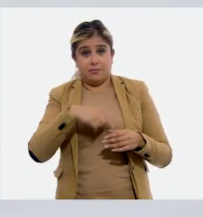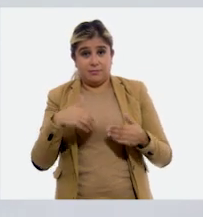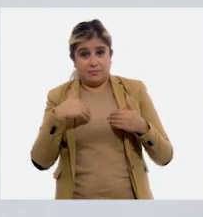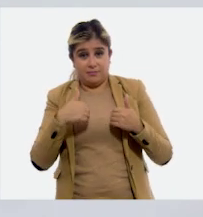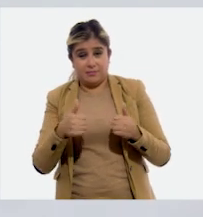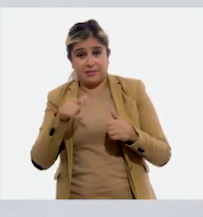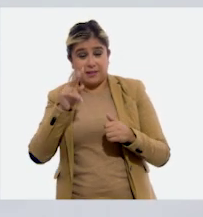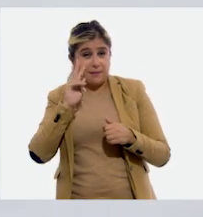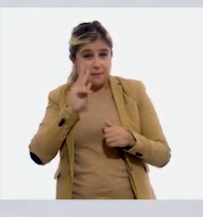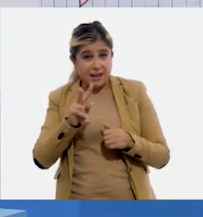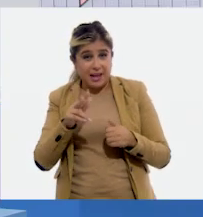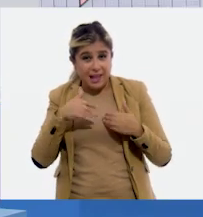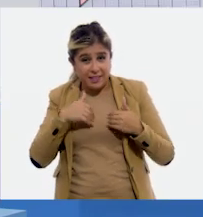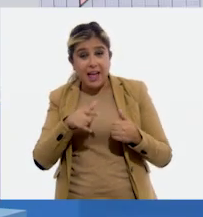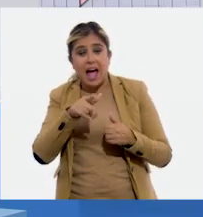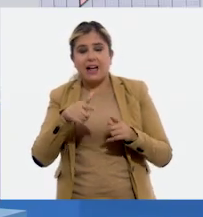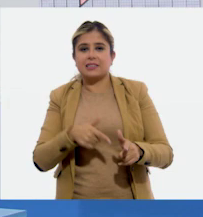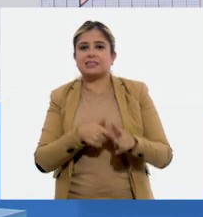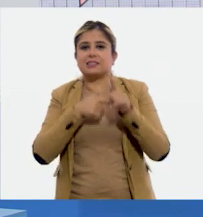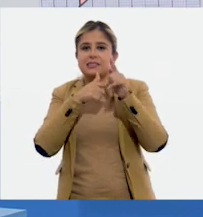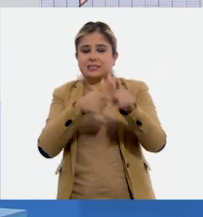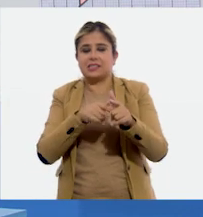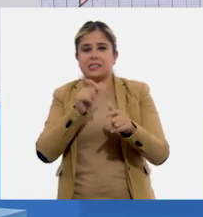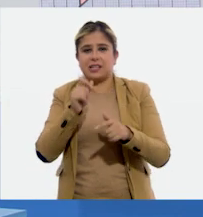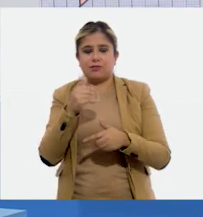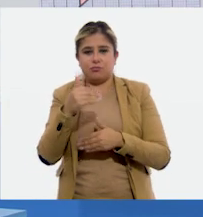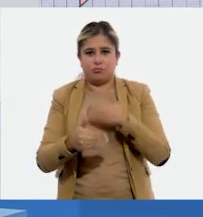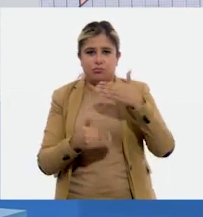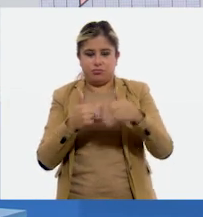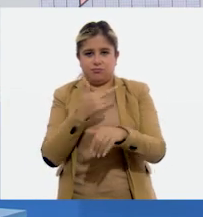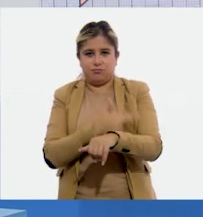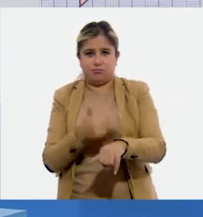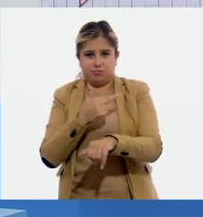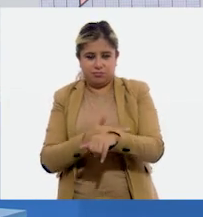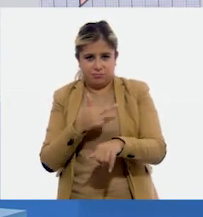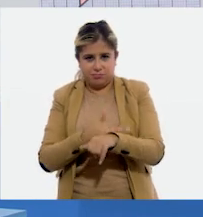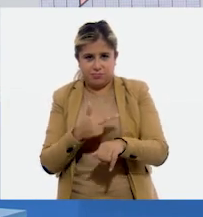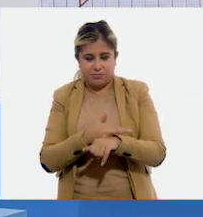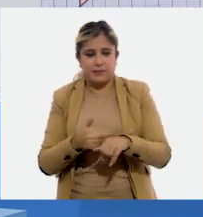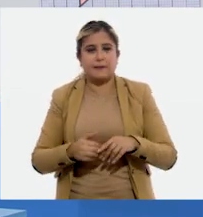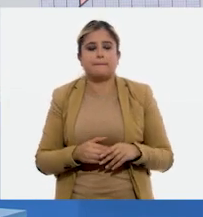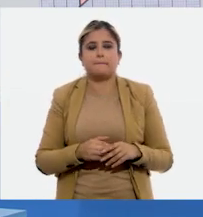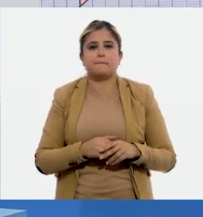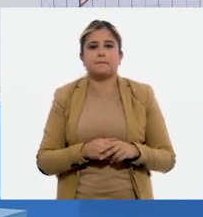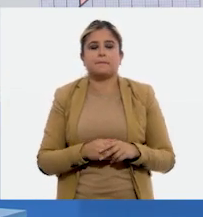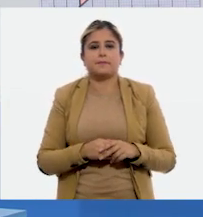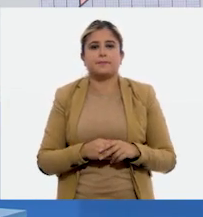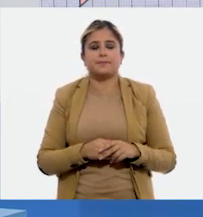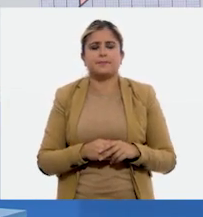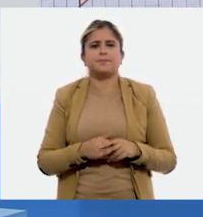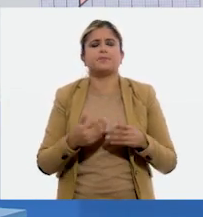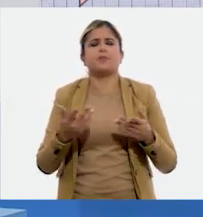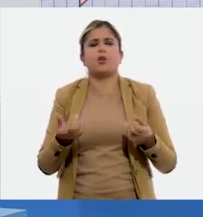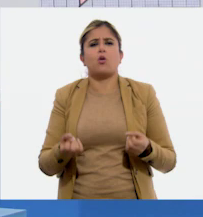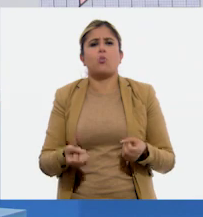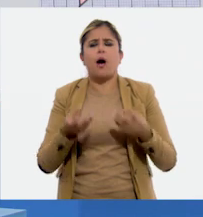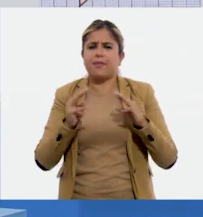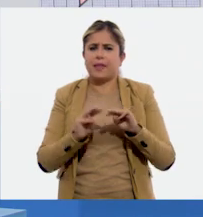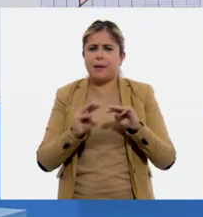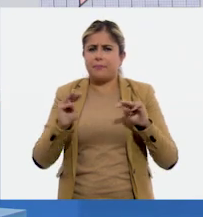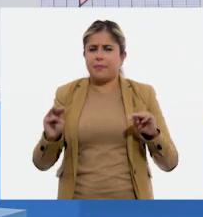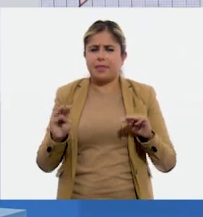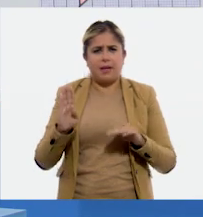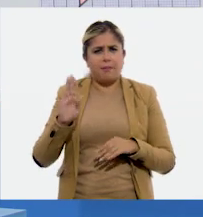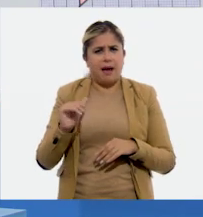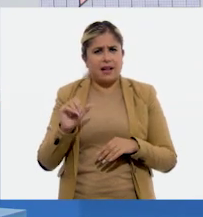este asunto, continuemos con el procedimiento. A ver, díganme, ¿cuánto mide la